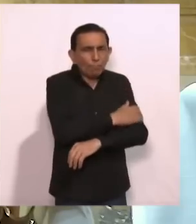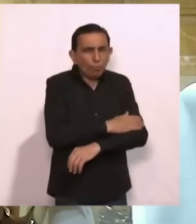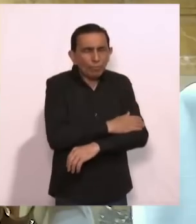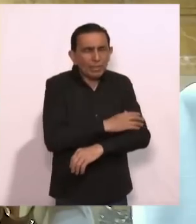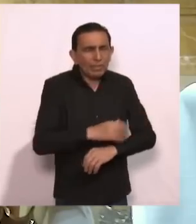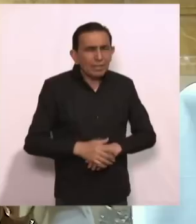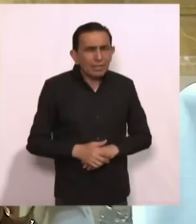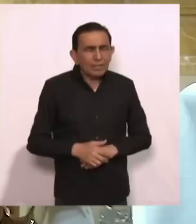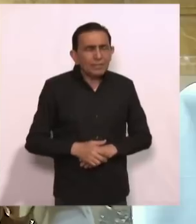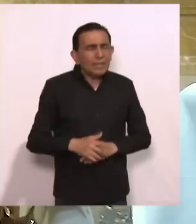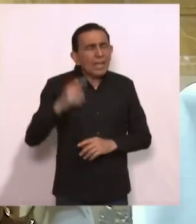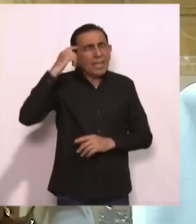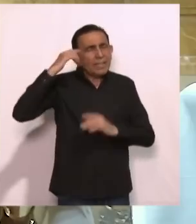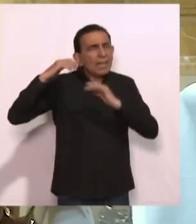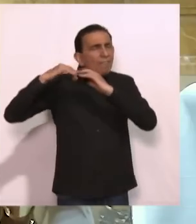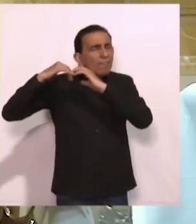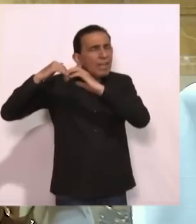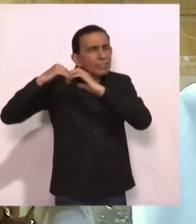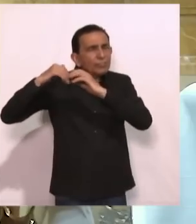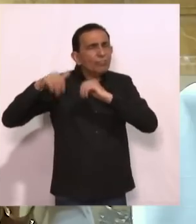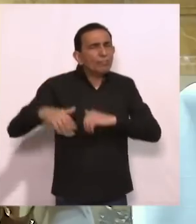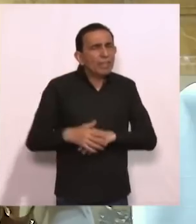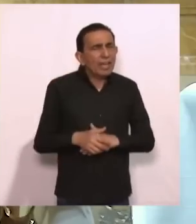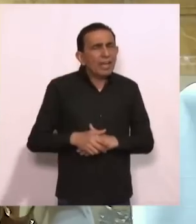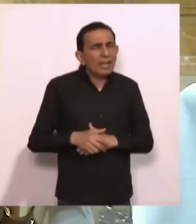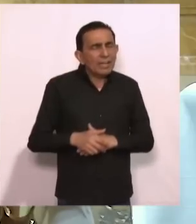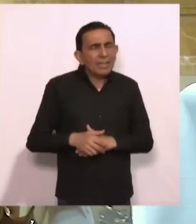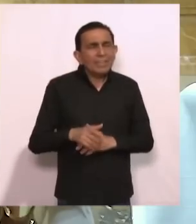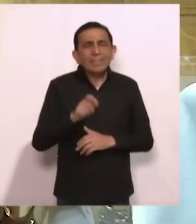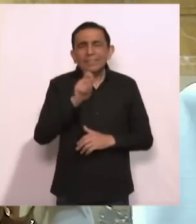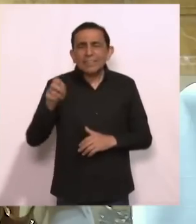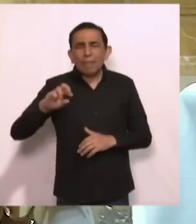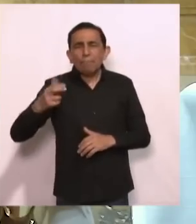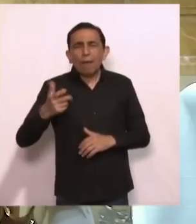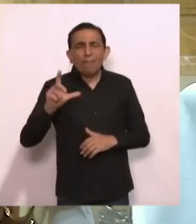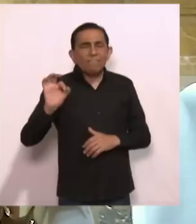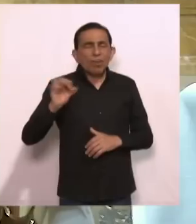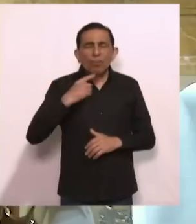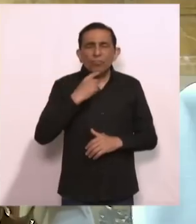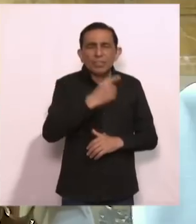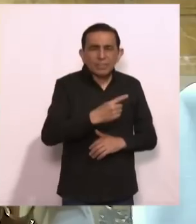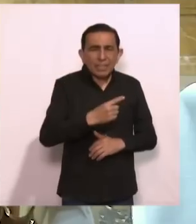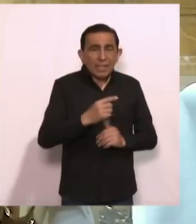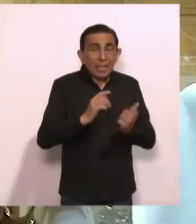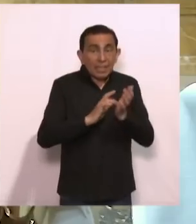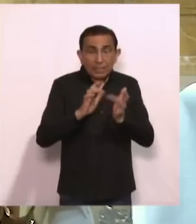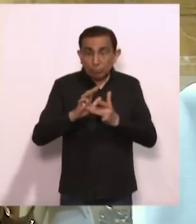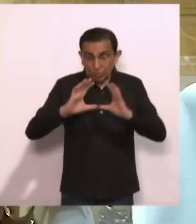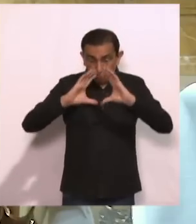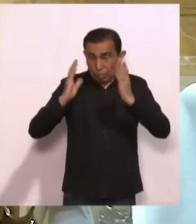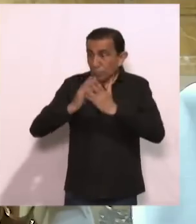a reflexionar a partir de lo que San Pablo dice: Jesucristo se hizo pobre por